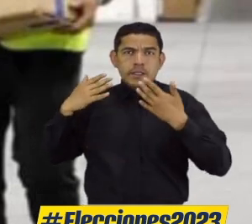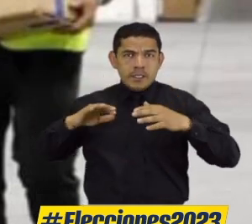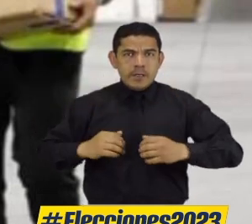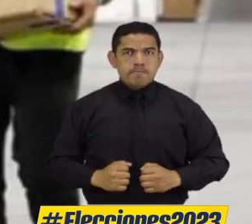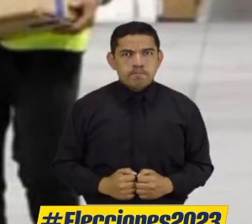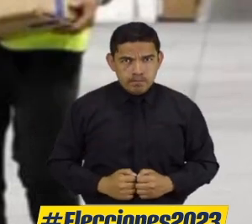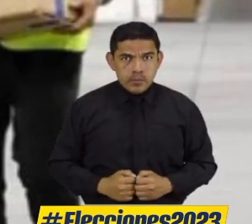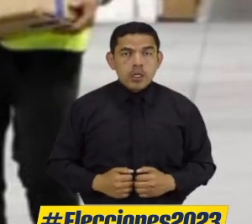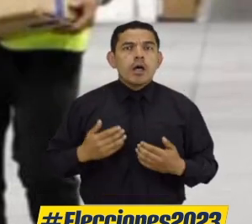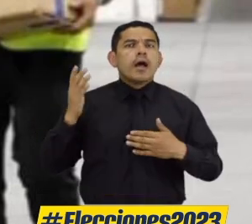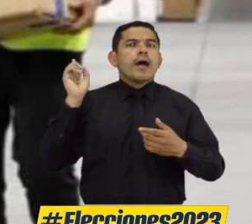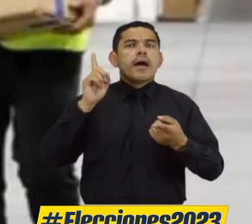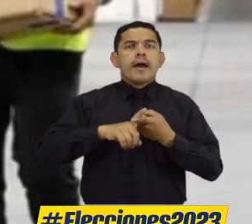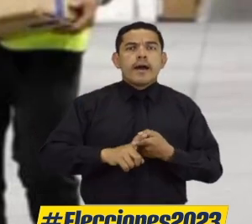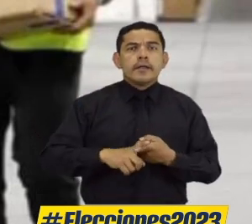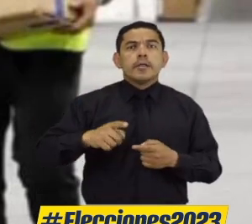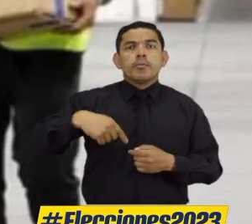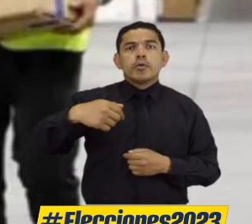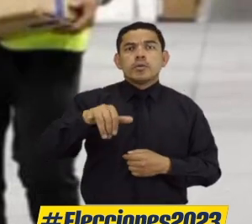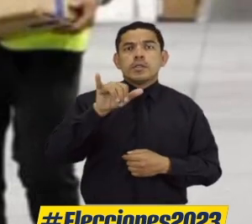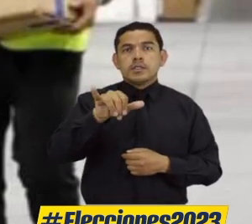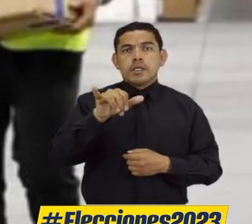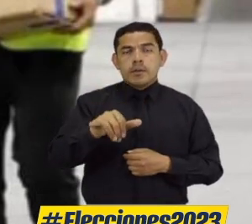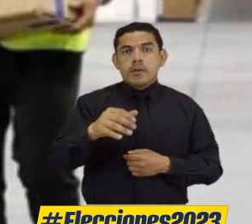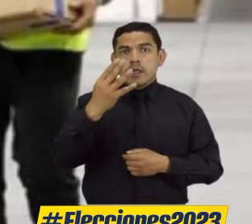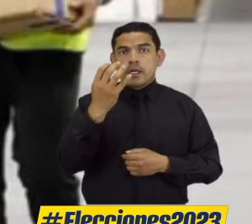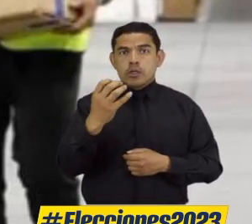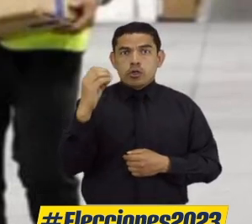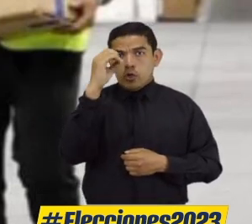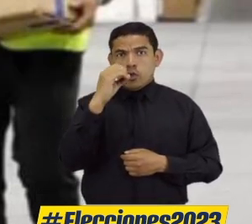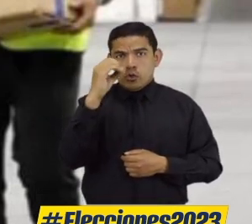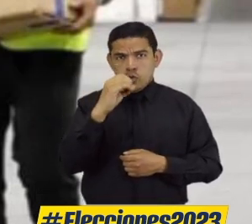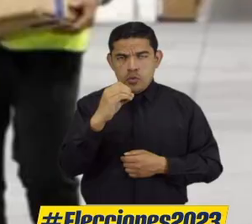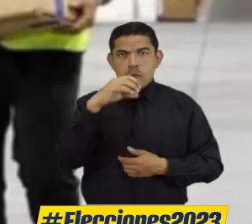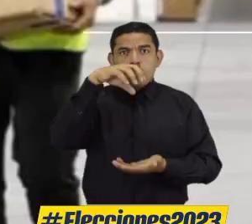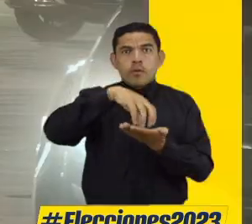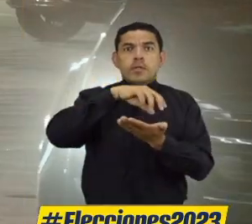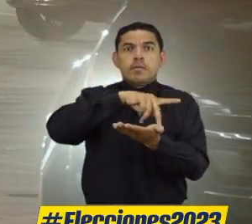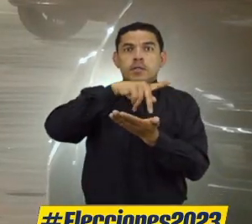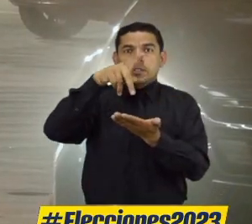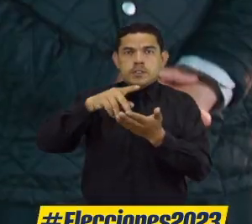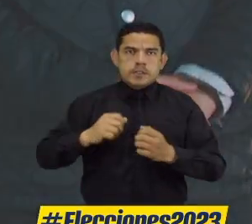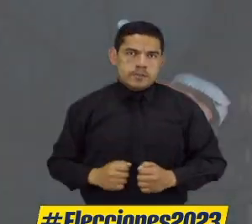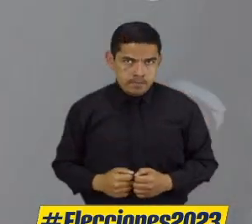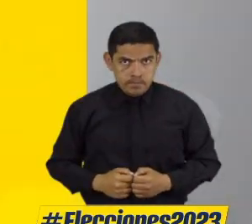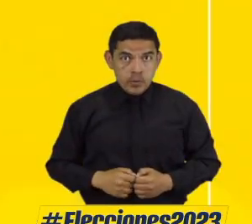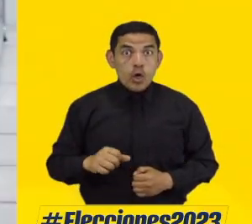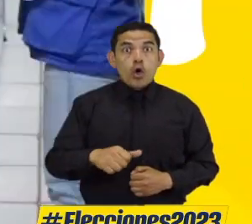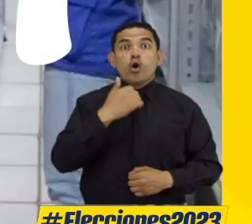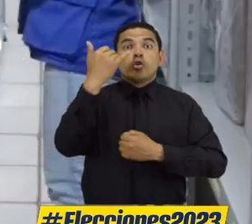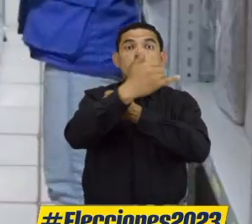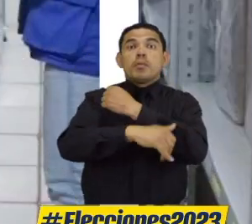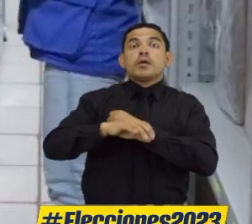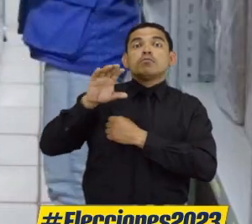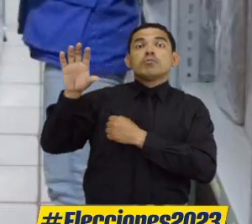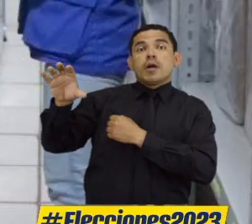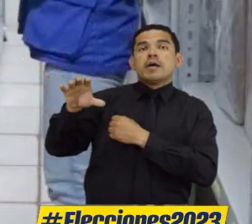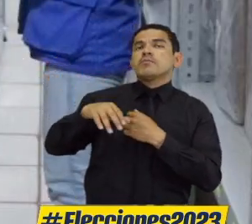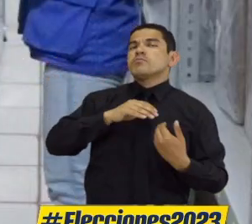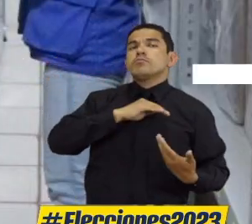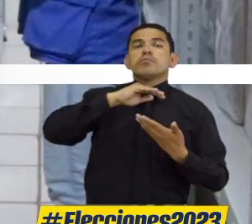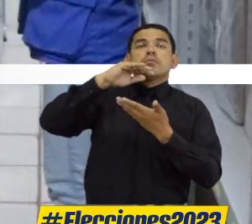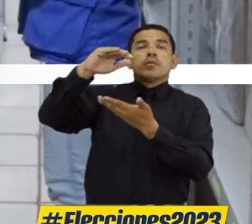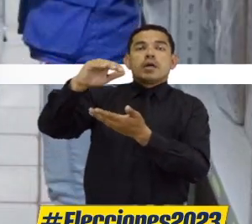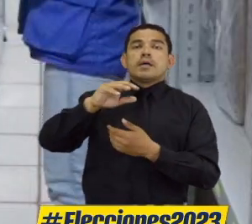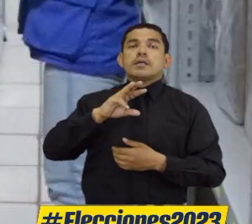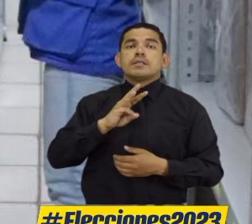electorales concluirá el próximo sábado 14 de octubre en la provincia de Pichincha. Mientras que en el exterior, el material fue enviado a